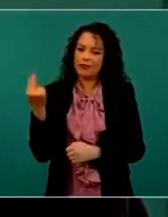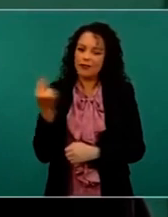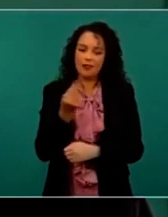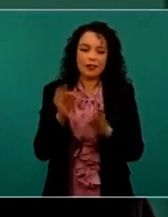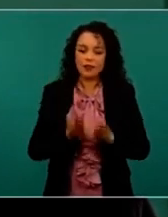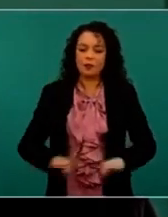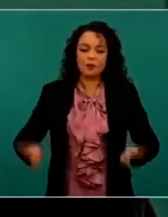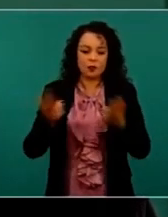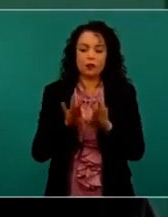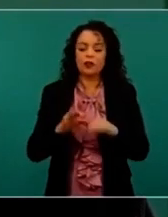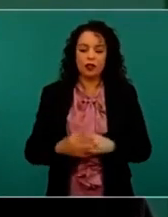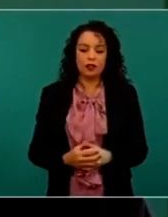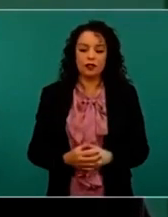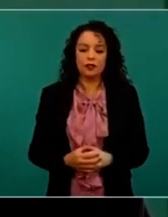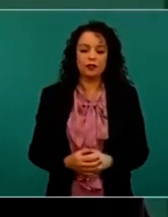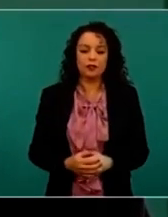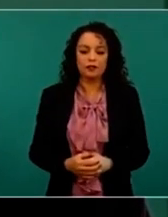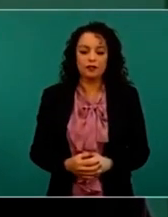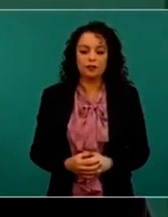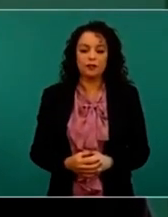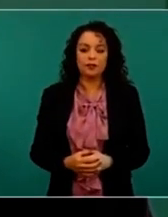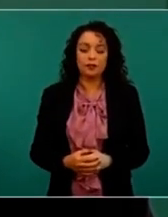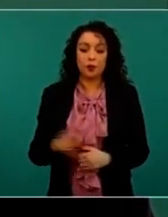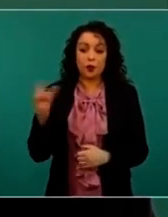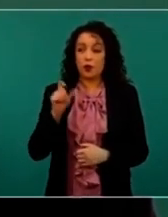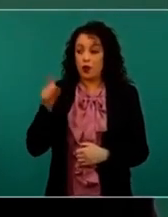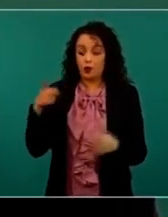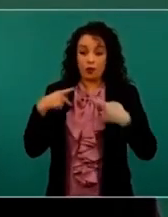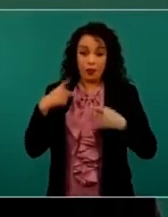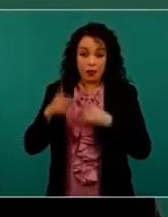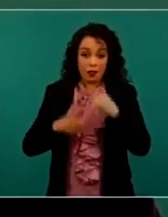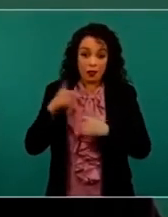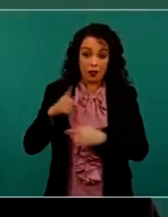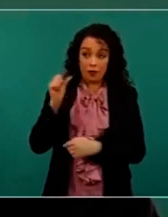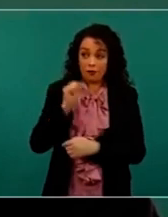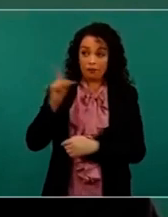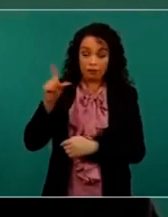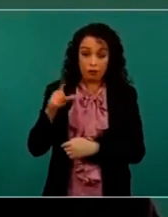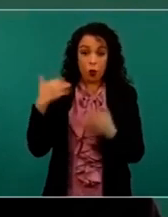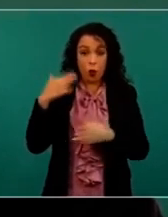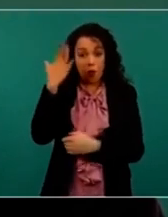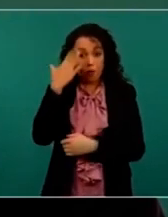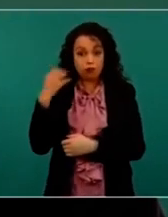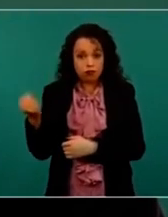y siempre reconocer a los deportistas destacados de México.